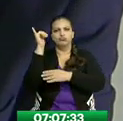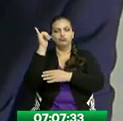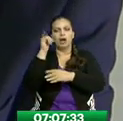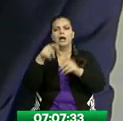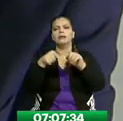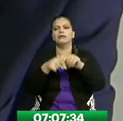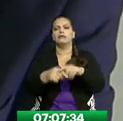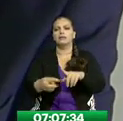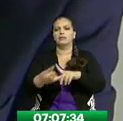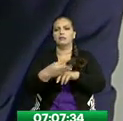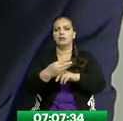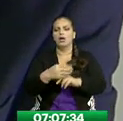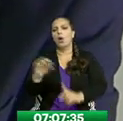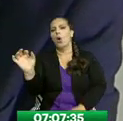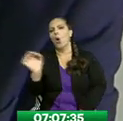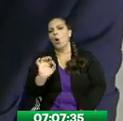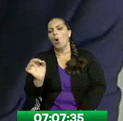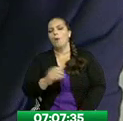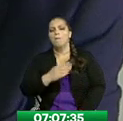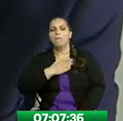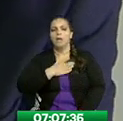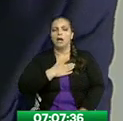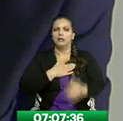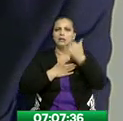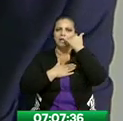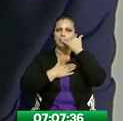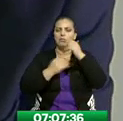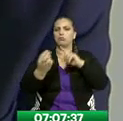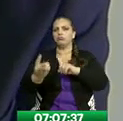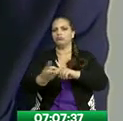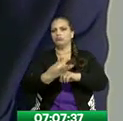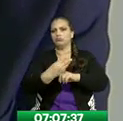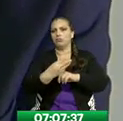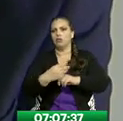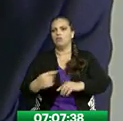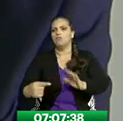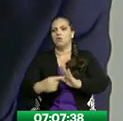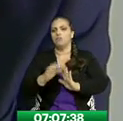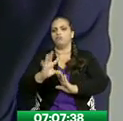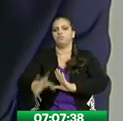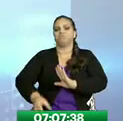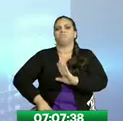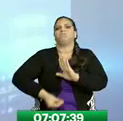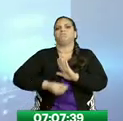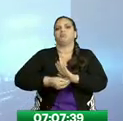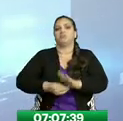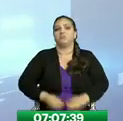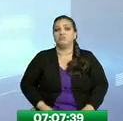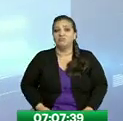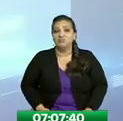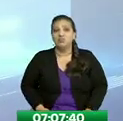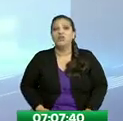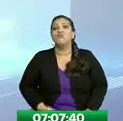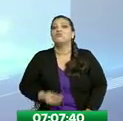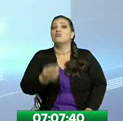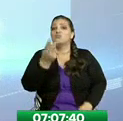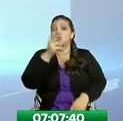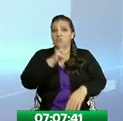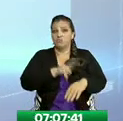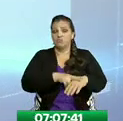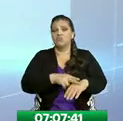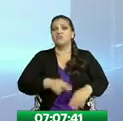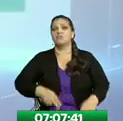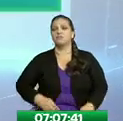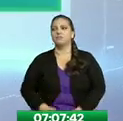los consumos especiales que le van a empezar a poner acá. Entonces vas a tener doble tributación. En el caso del ICE a la